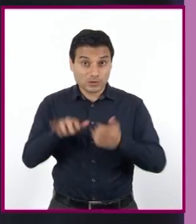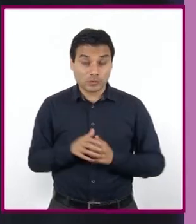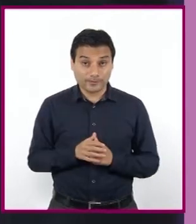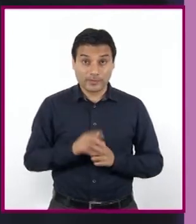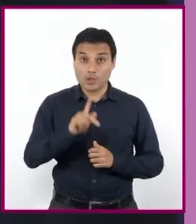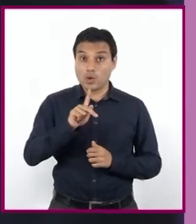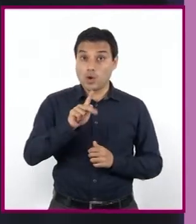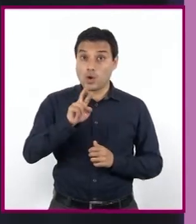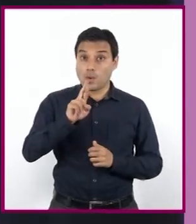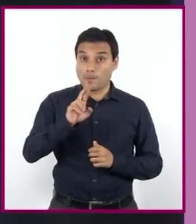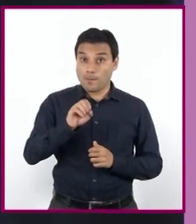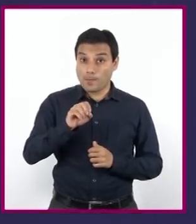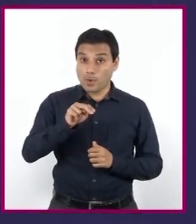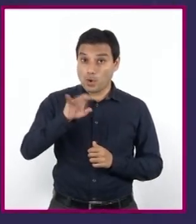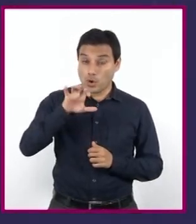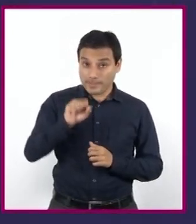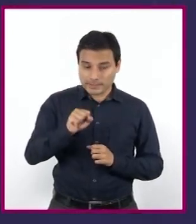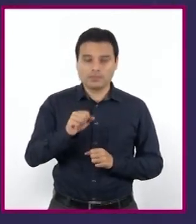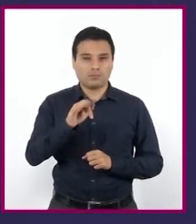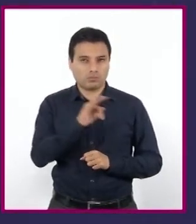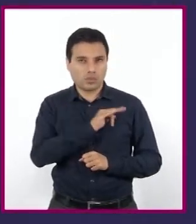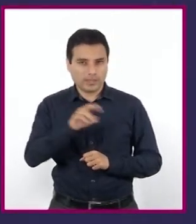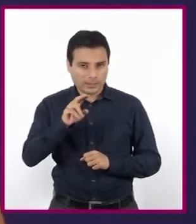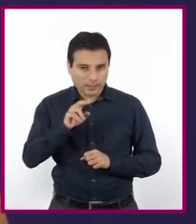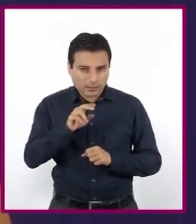de pronombres permite entenderlo con claridad.